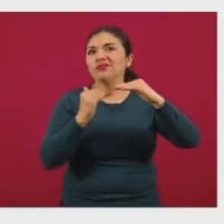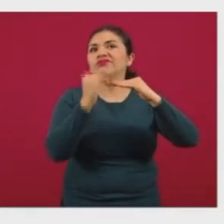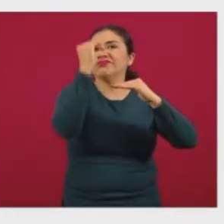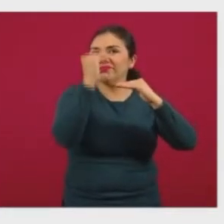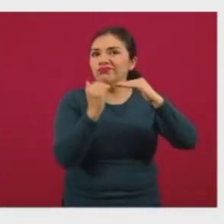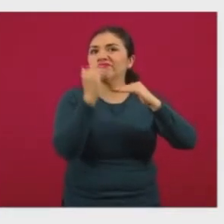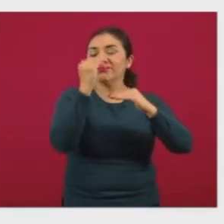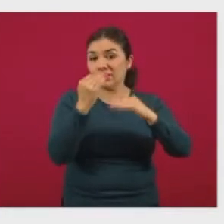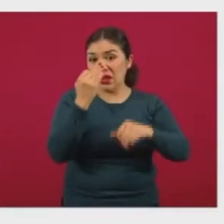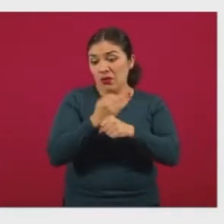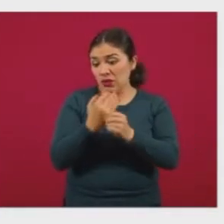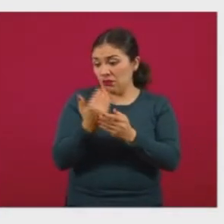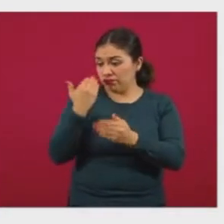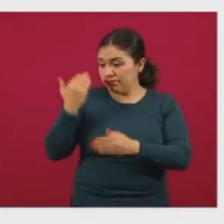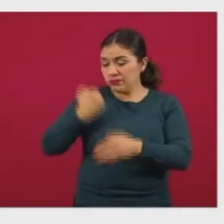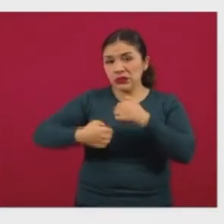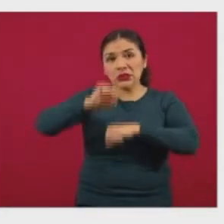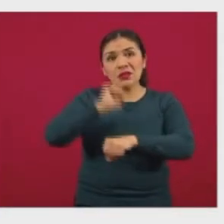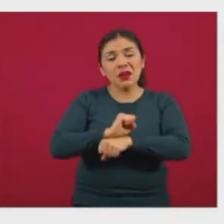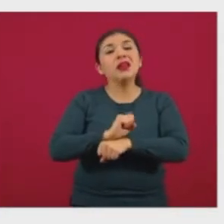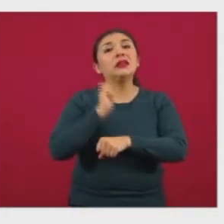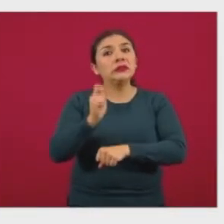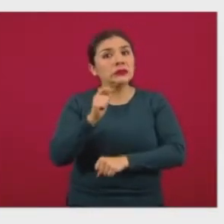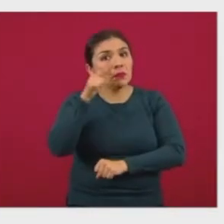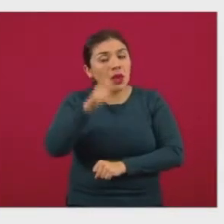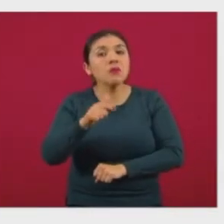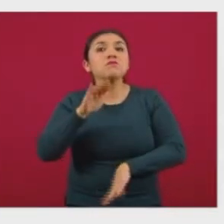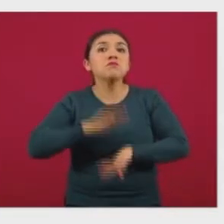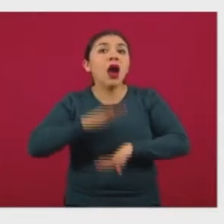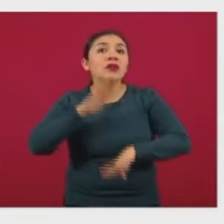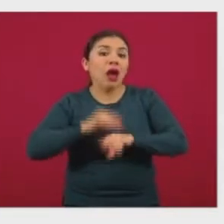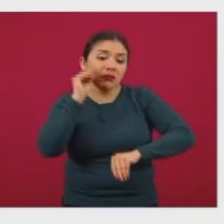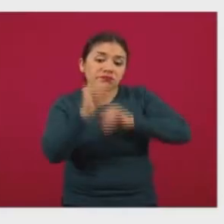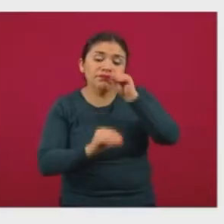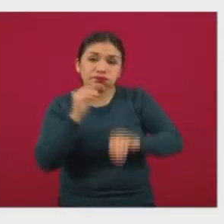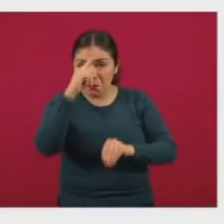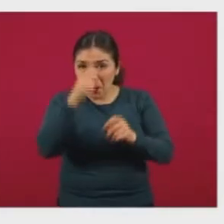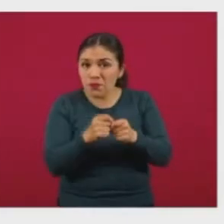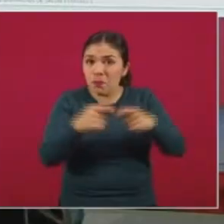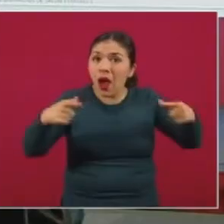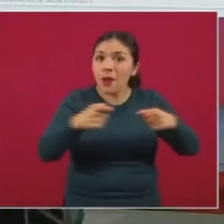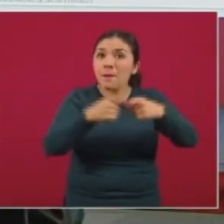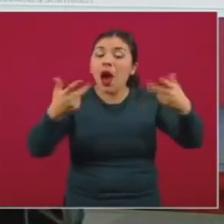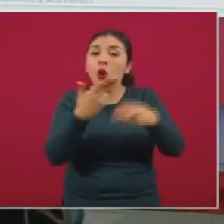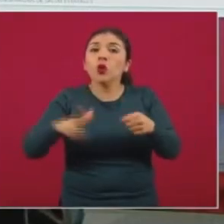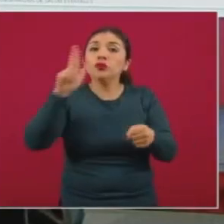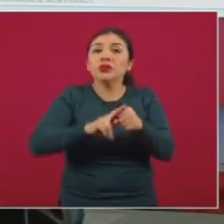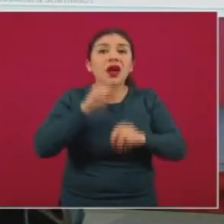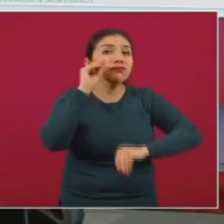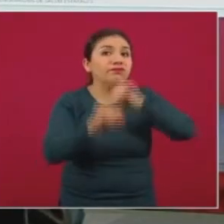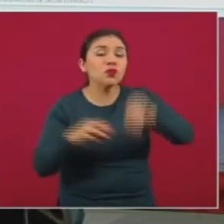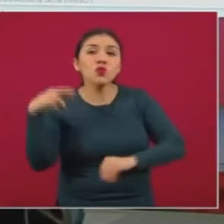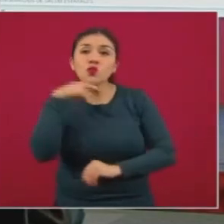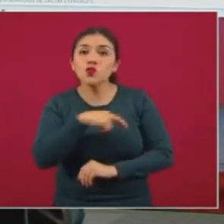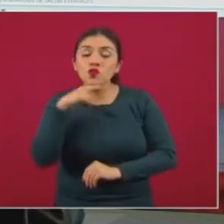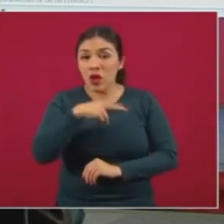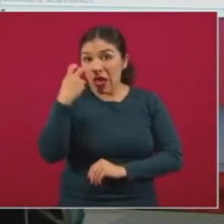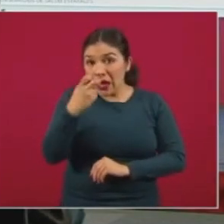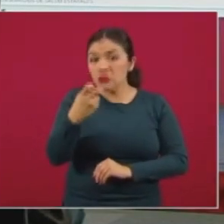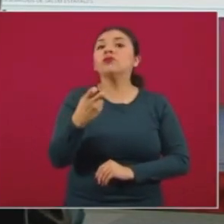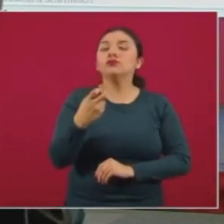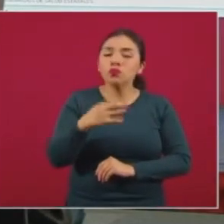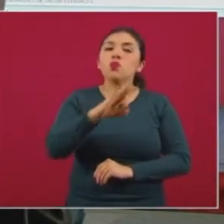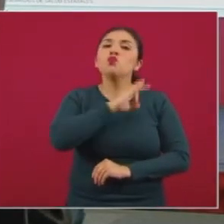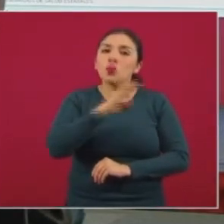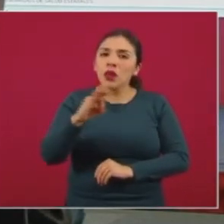últimas semanas a incrementar sus trabajos de reconversión y expansión hospitalaria, lo cual le ha